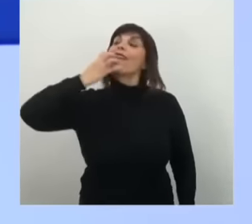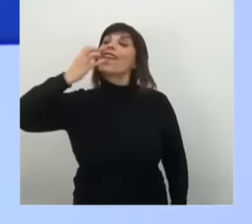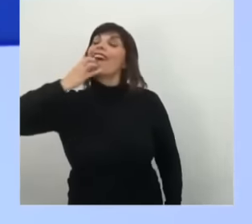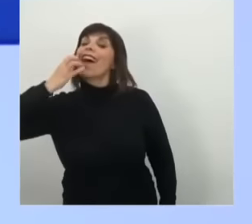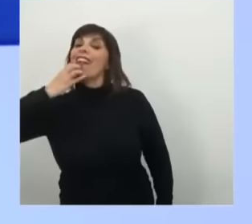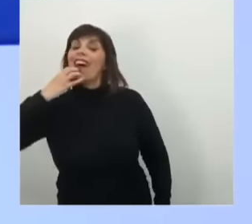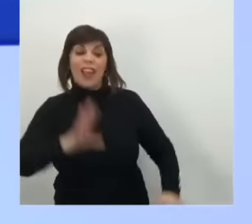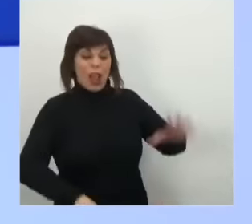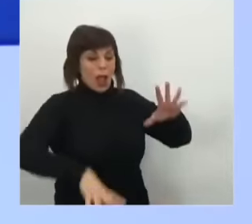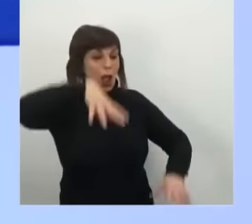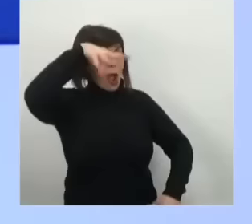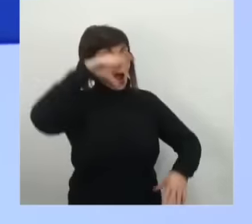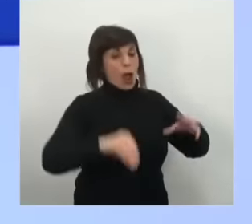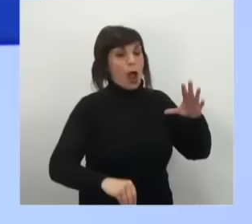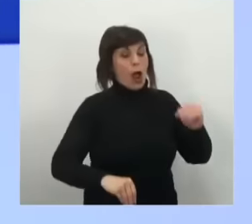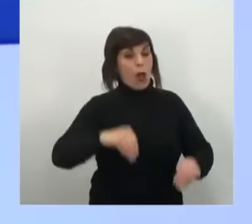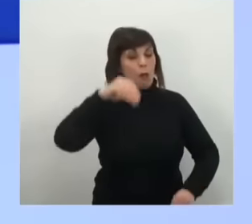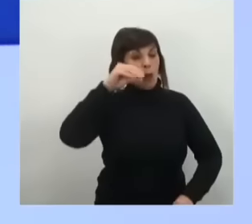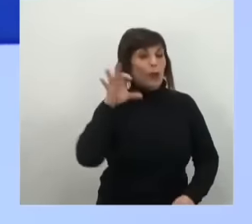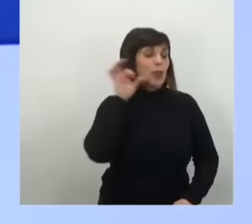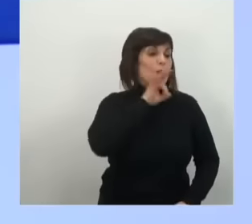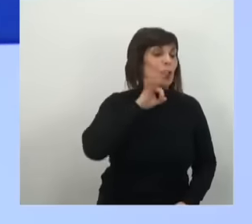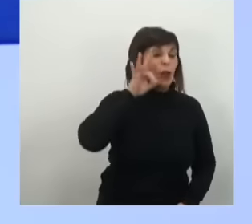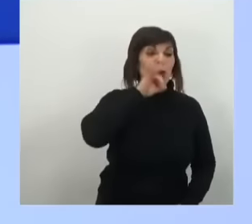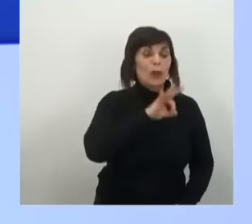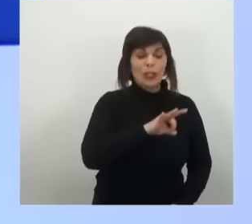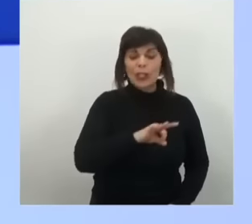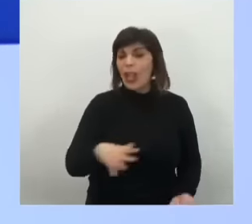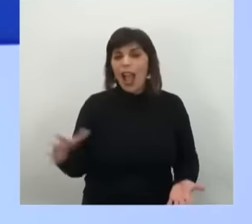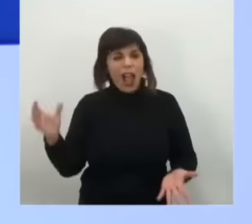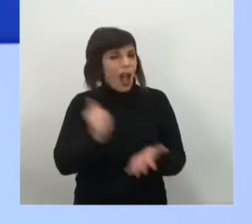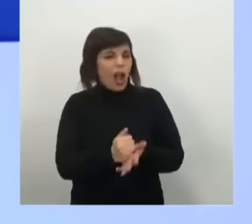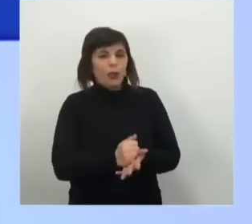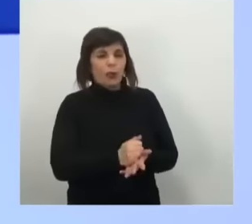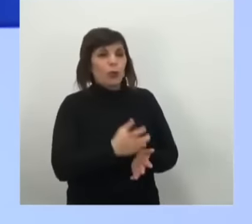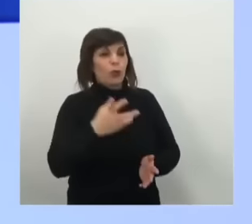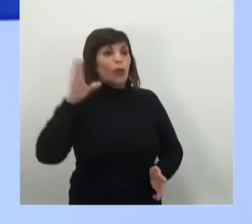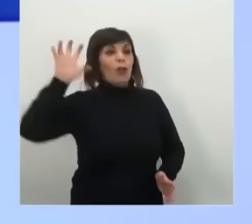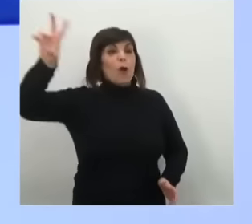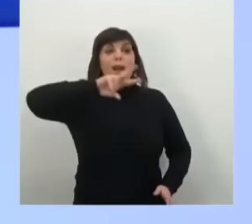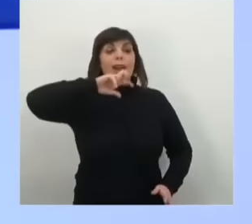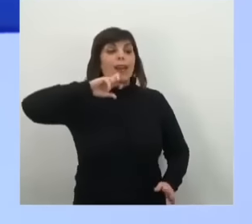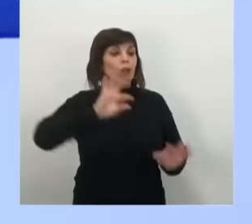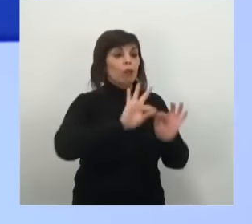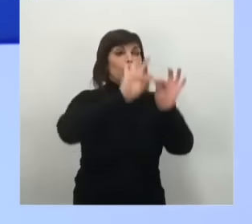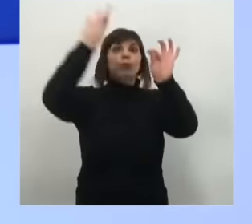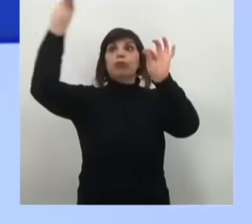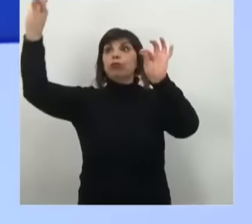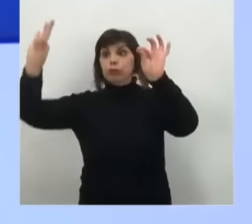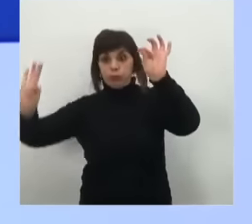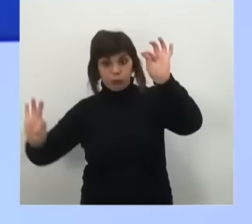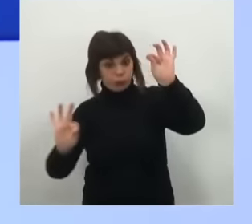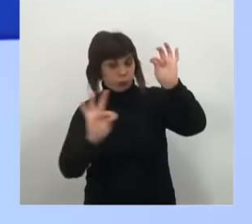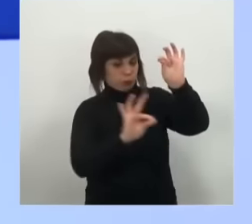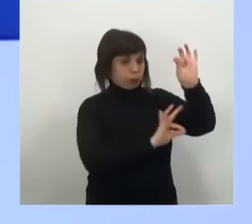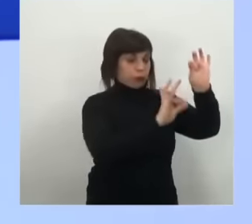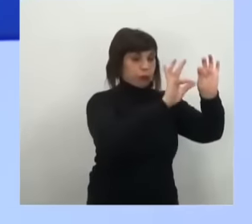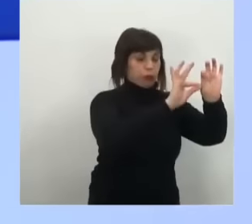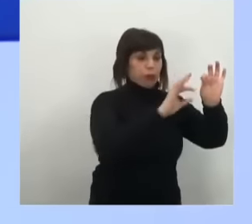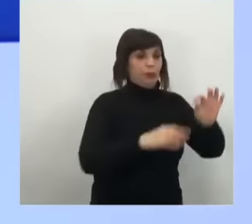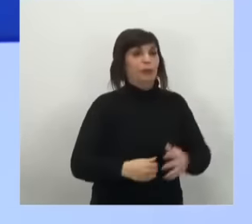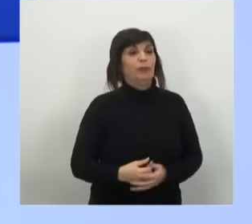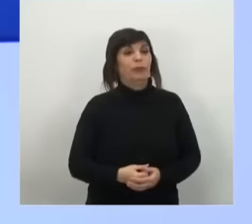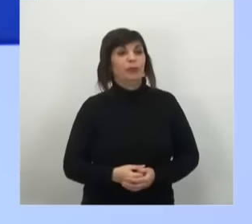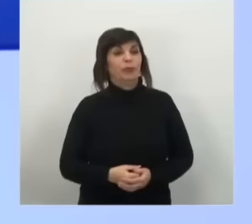maní luego abajo ajena luego a todos los lugares que vosotros conocéis de la Biblia en montesión luego estuvimos